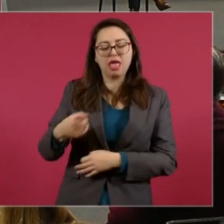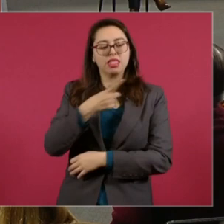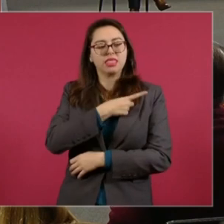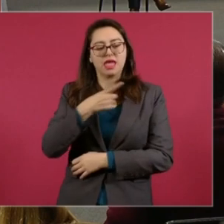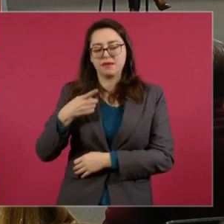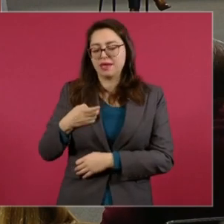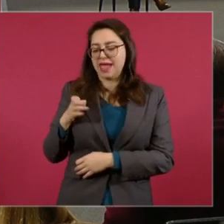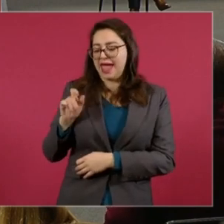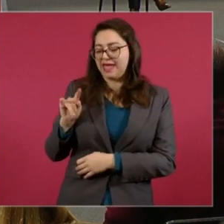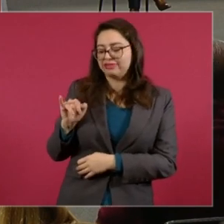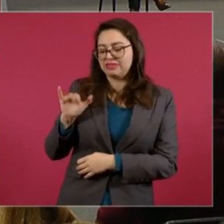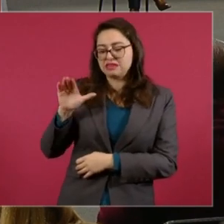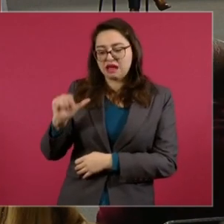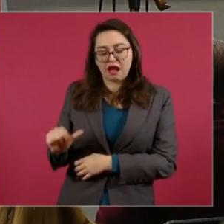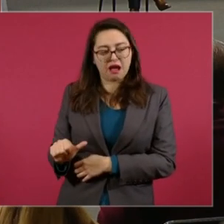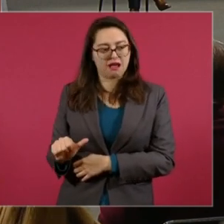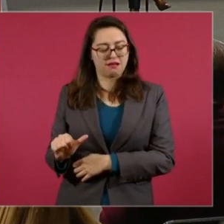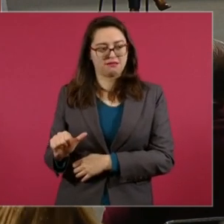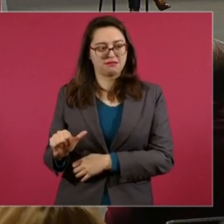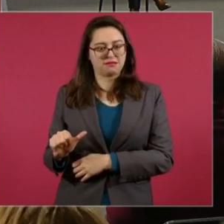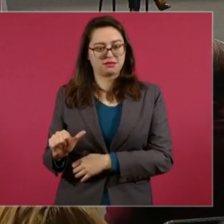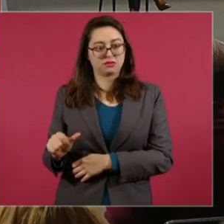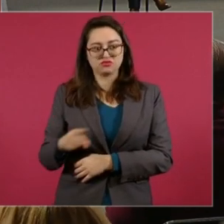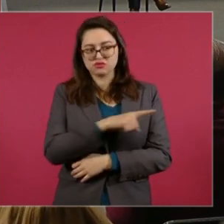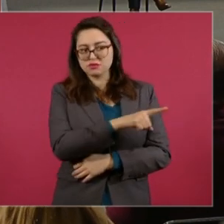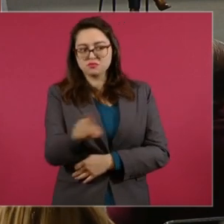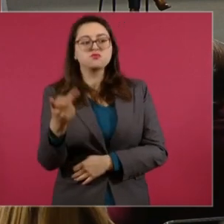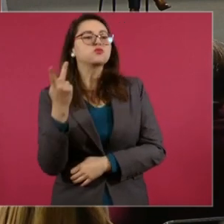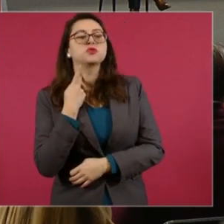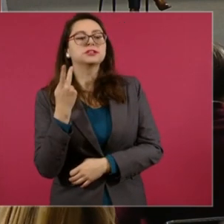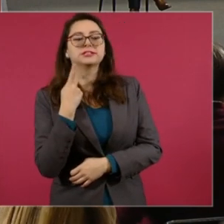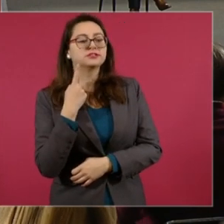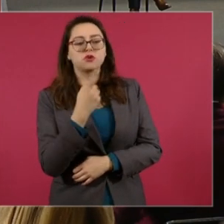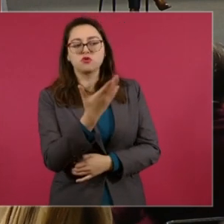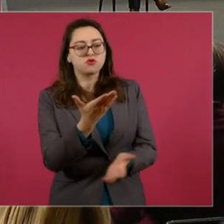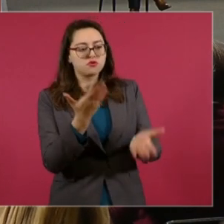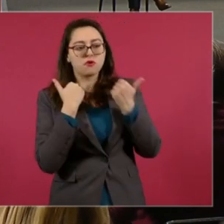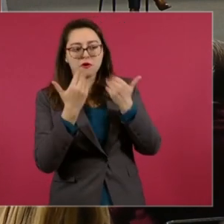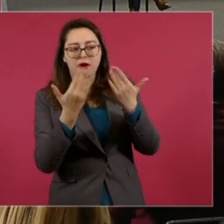políticos han podido mancharla. Esto para los jóvenes.